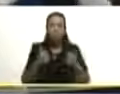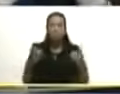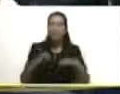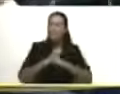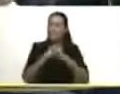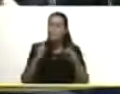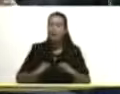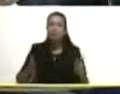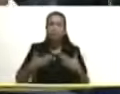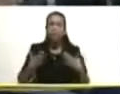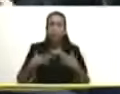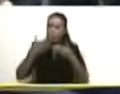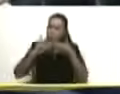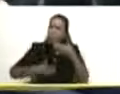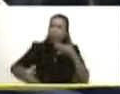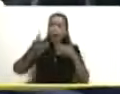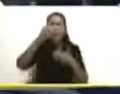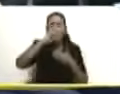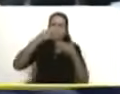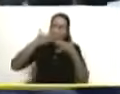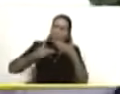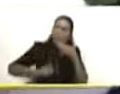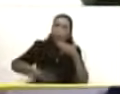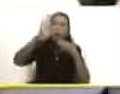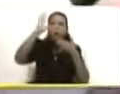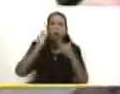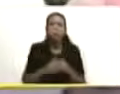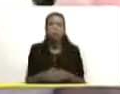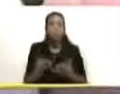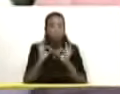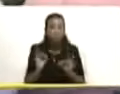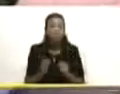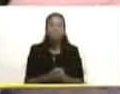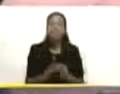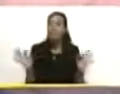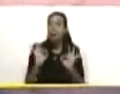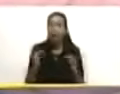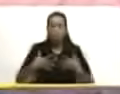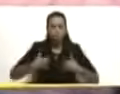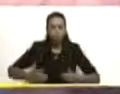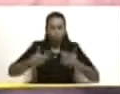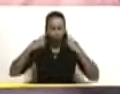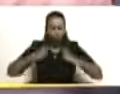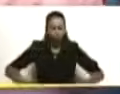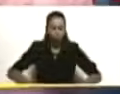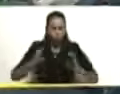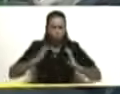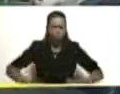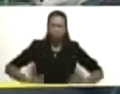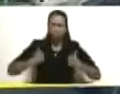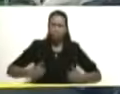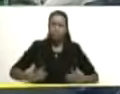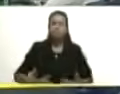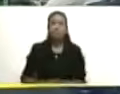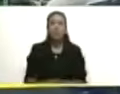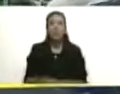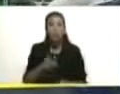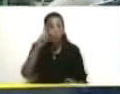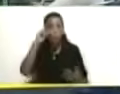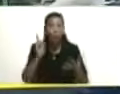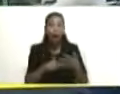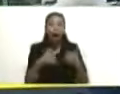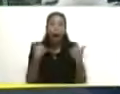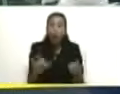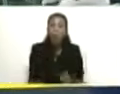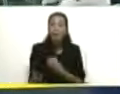feliz, larga vida y feliz además, una vida sana. Estamos en el vértice, vamos